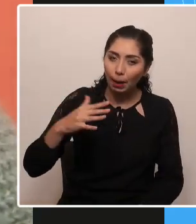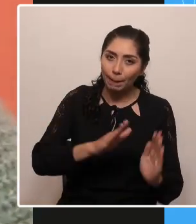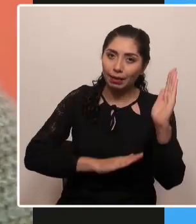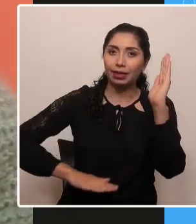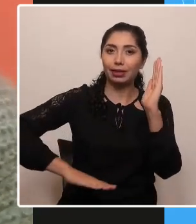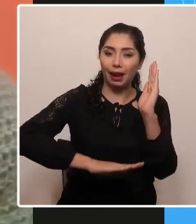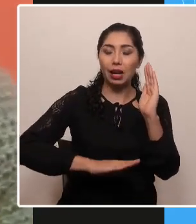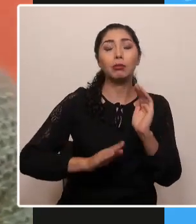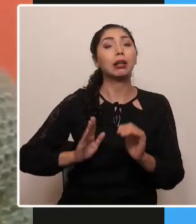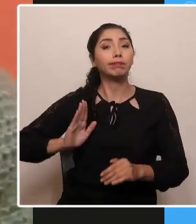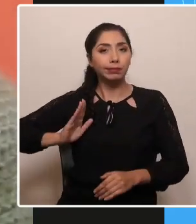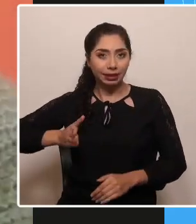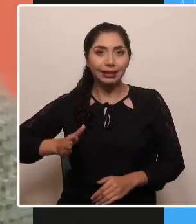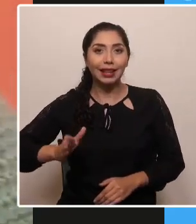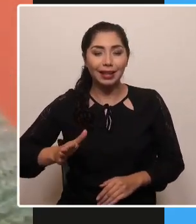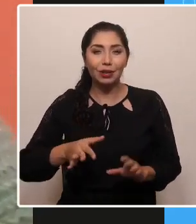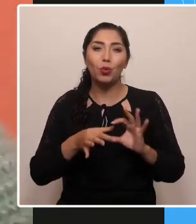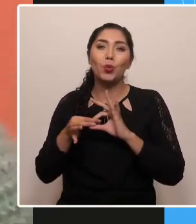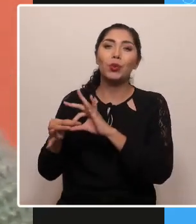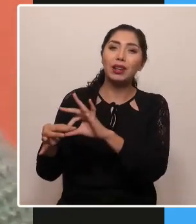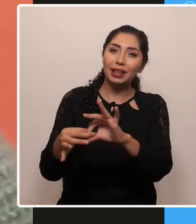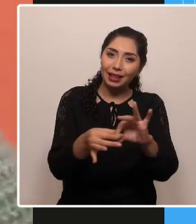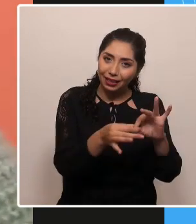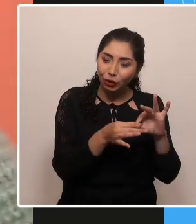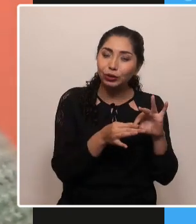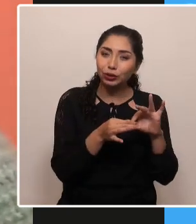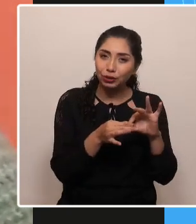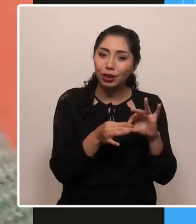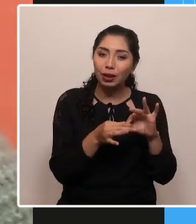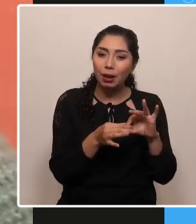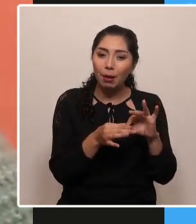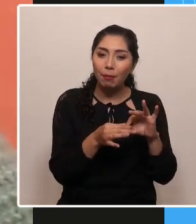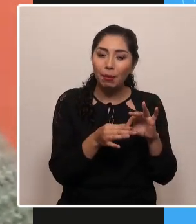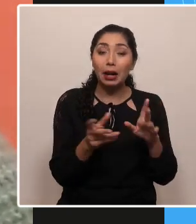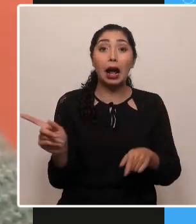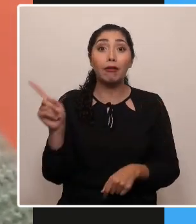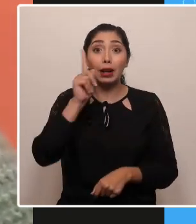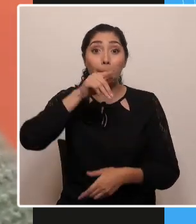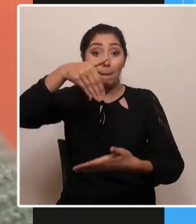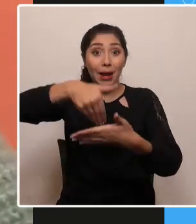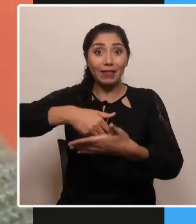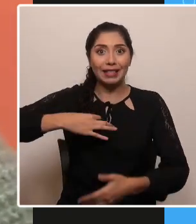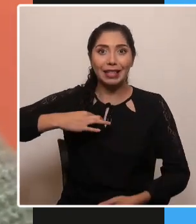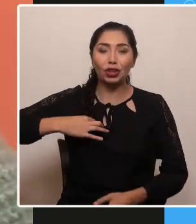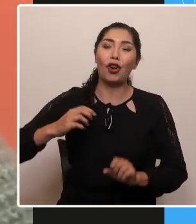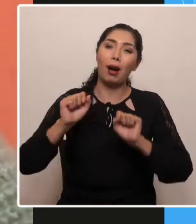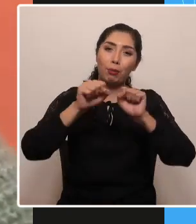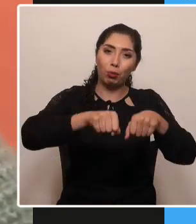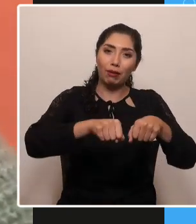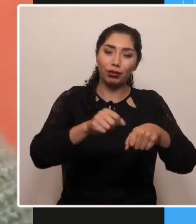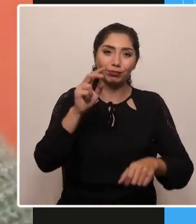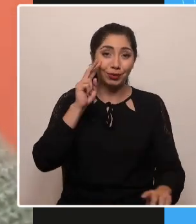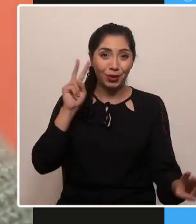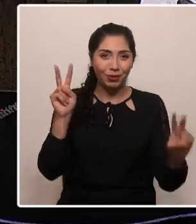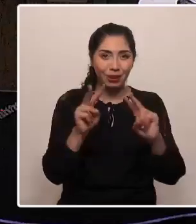seguir unidos y unidas en torno al apruebo de salida. Nos vemos.